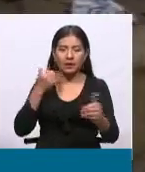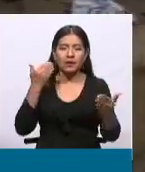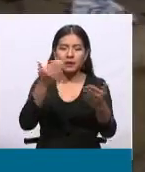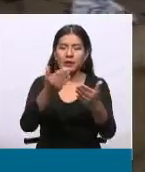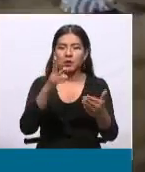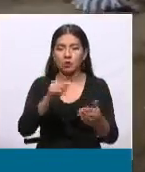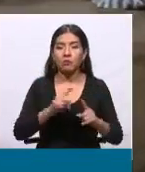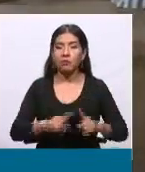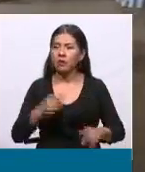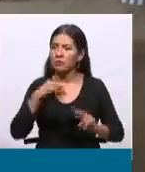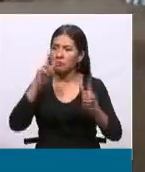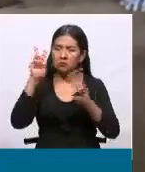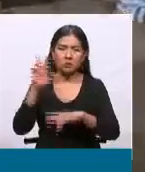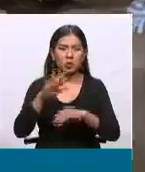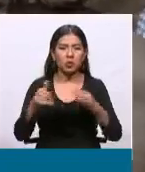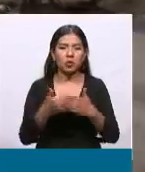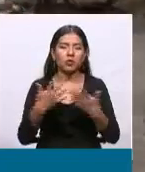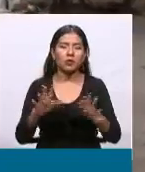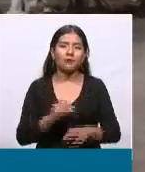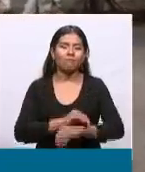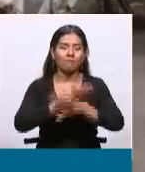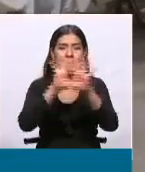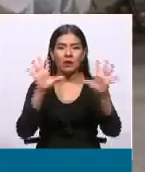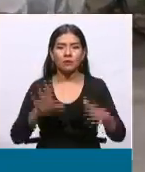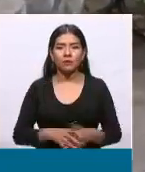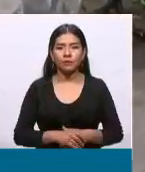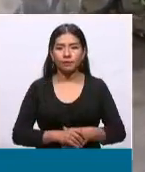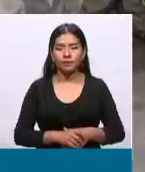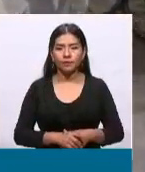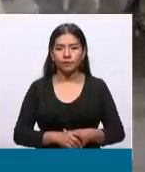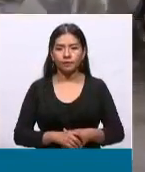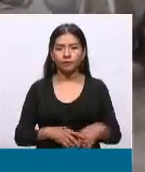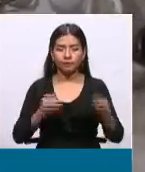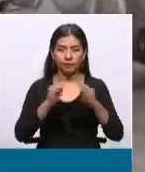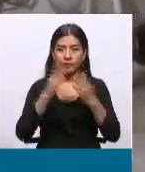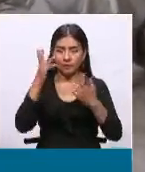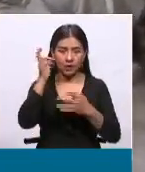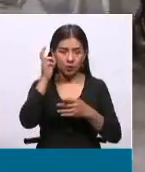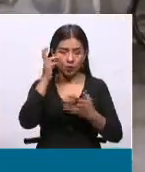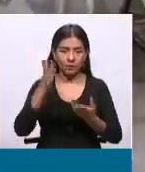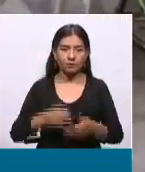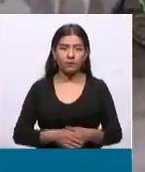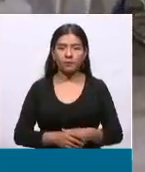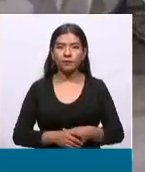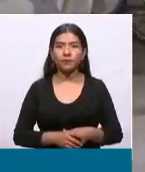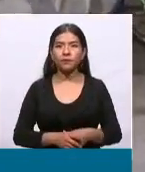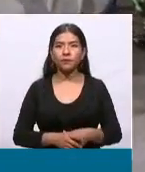las imágenes son absolutamente elocuentes. Te estamos escuchando, por favor.